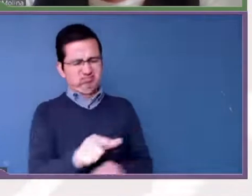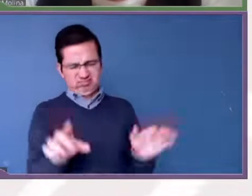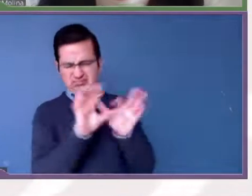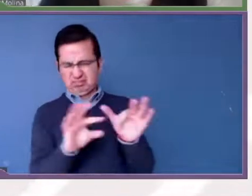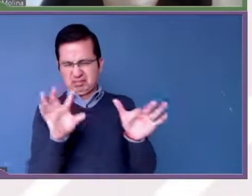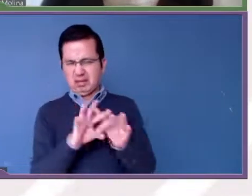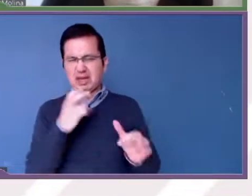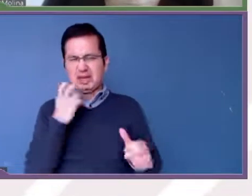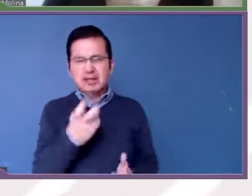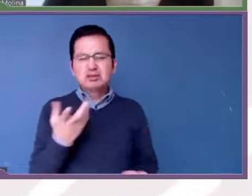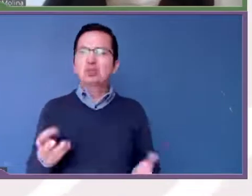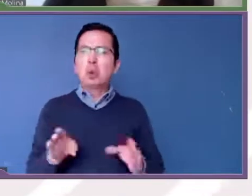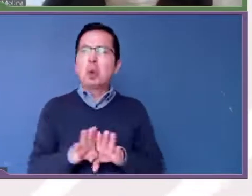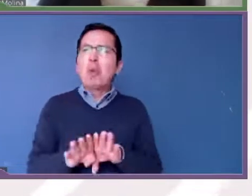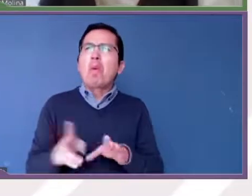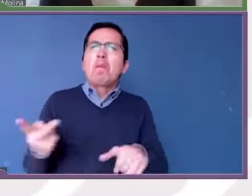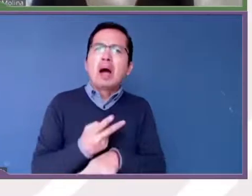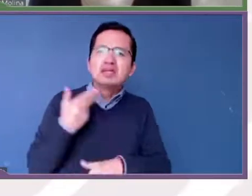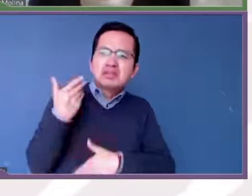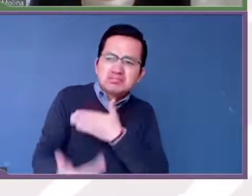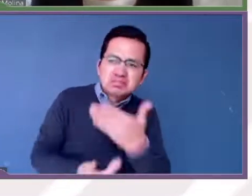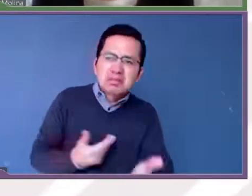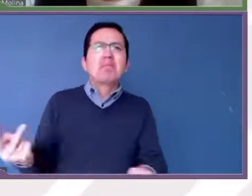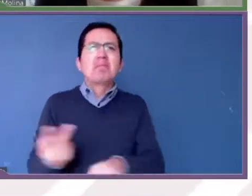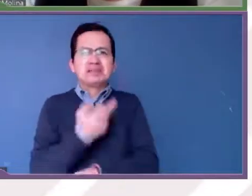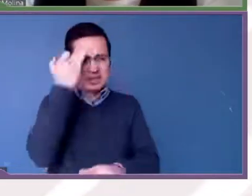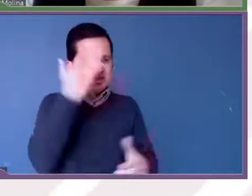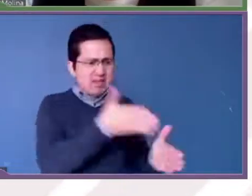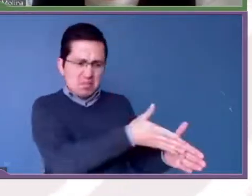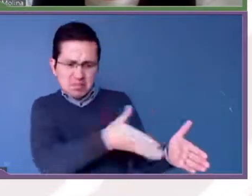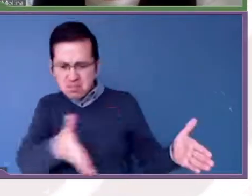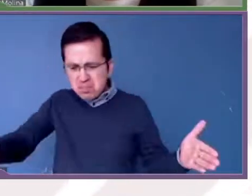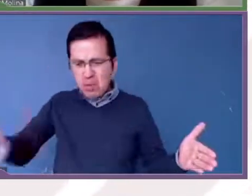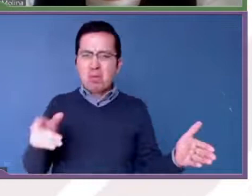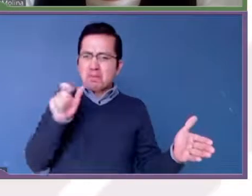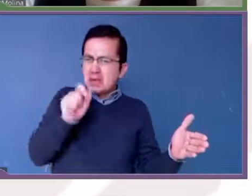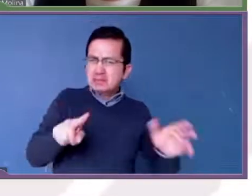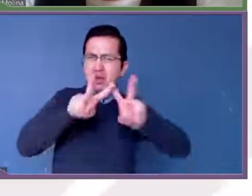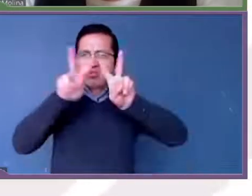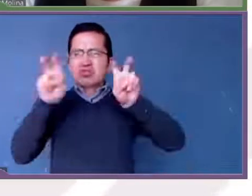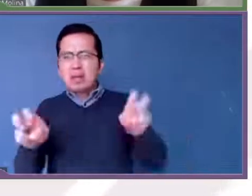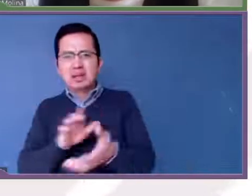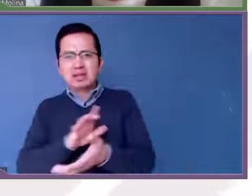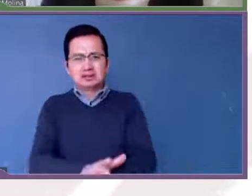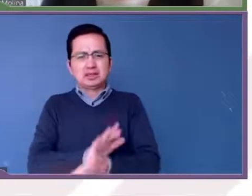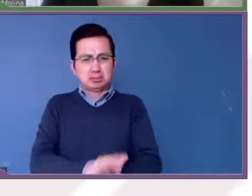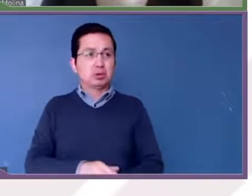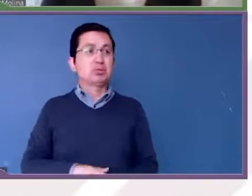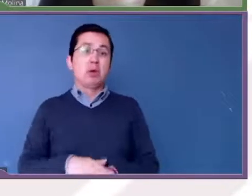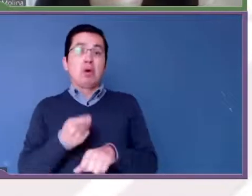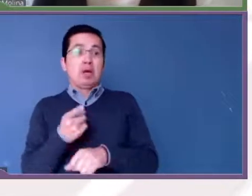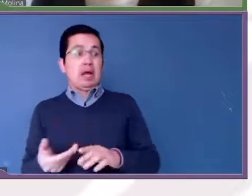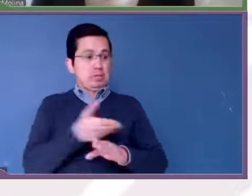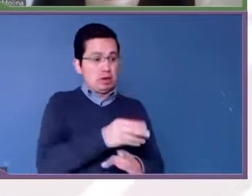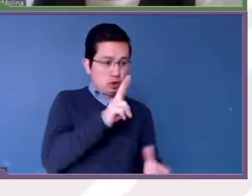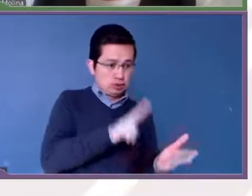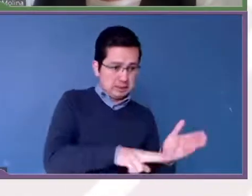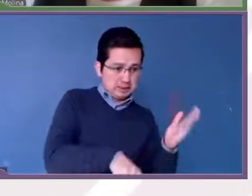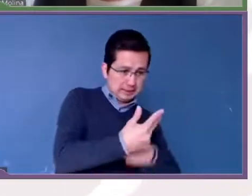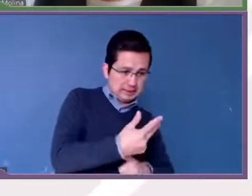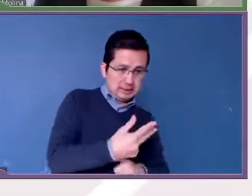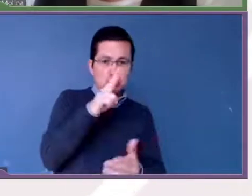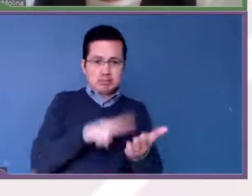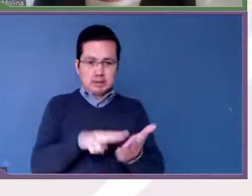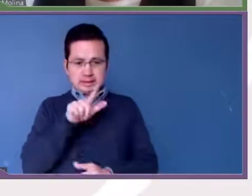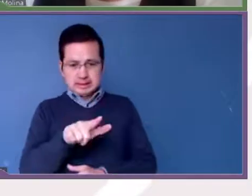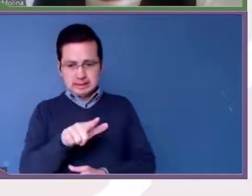resaltando durante este tiempo, digamos. ¿Qué es lo que te brinca, sobre todo con respecto a 2013, 17 y 21? ¿Qué es lo que más te llama